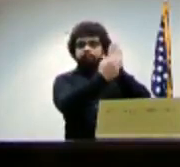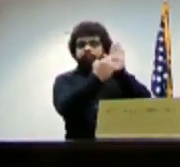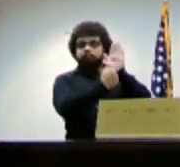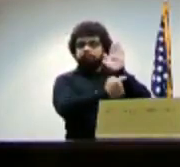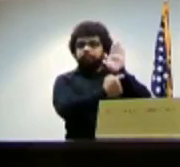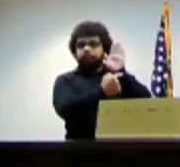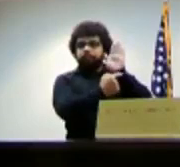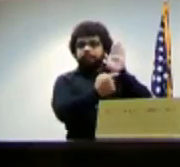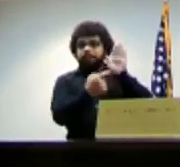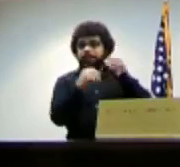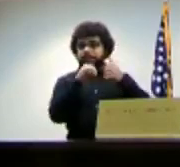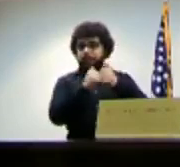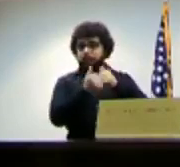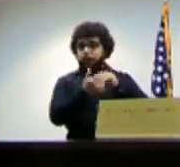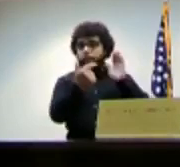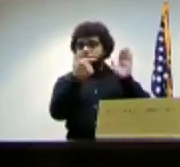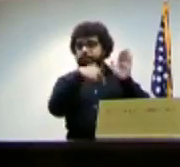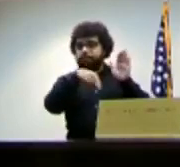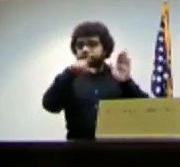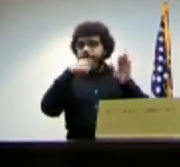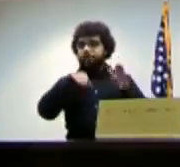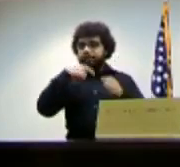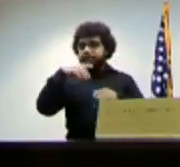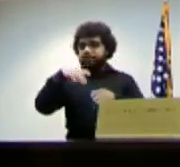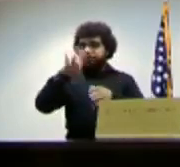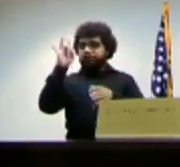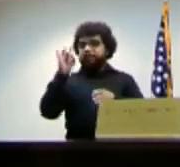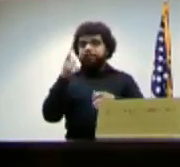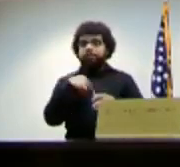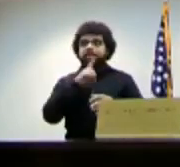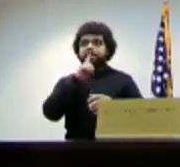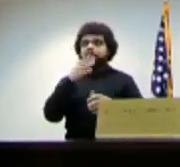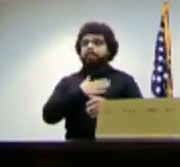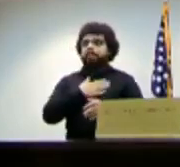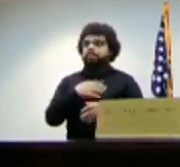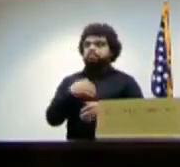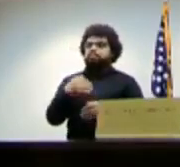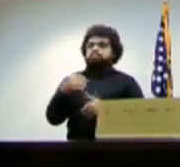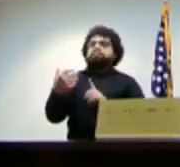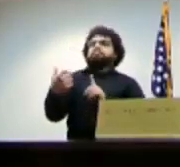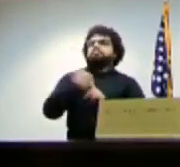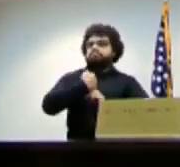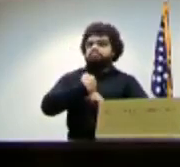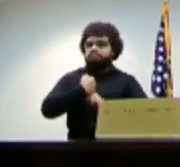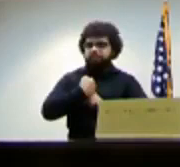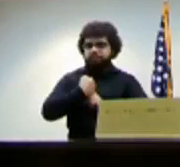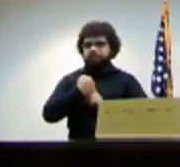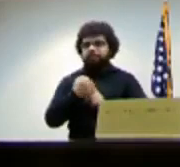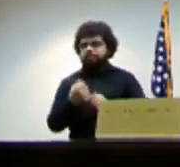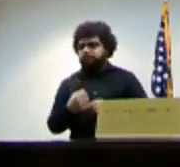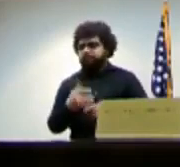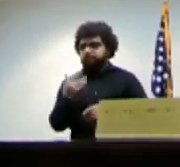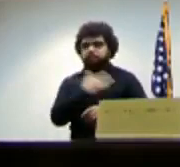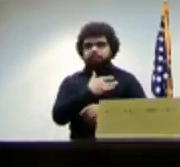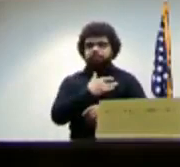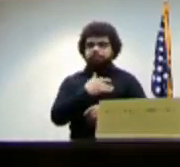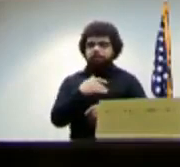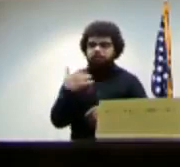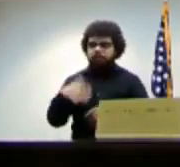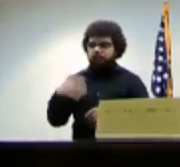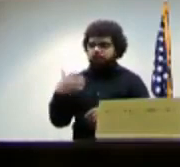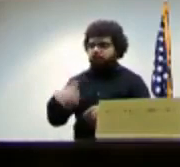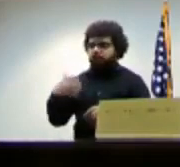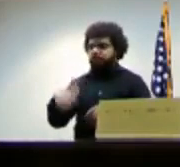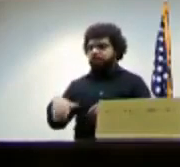Seco y la mantengo en mi celular porque creo que fue algo impresionante para mí. Cómo se encontraba la central en aquel momento. También visité